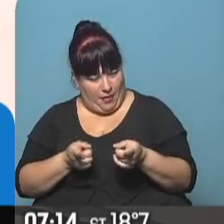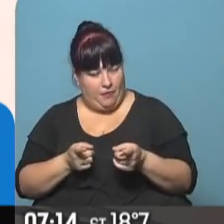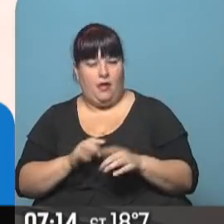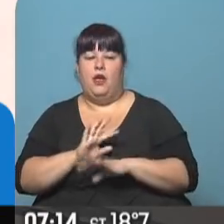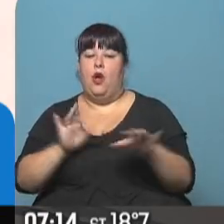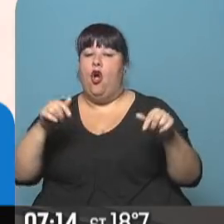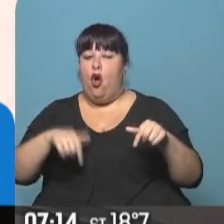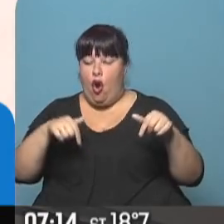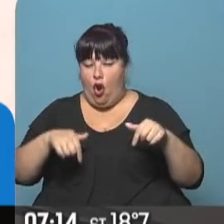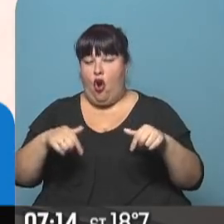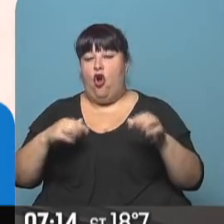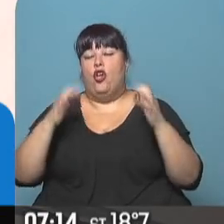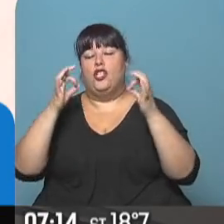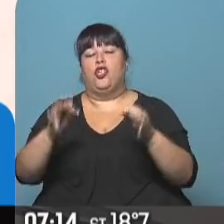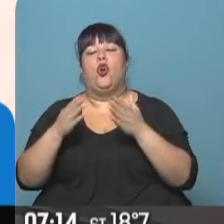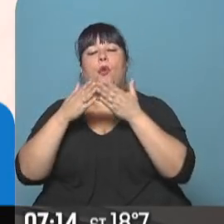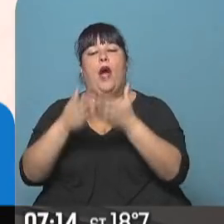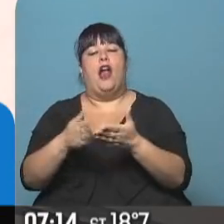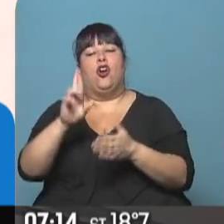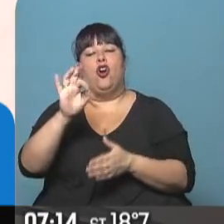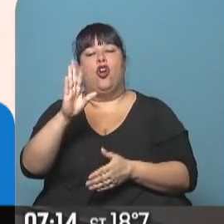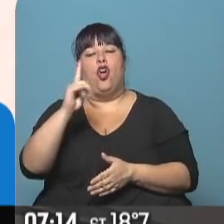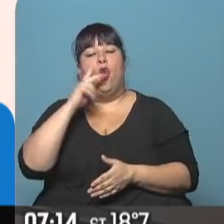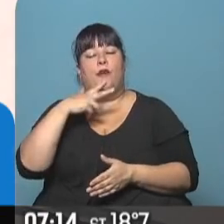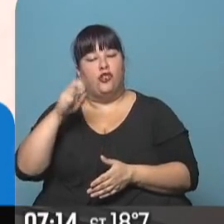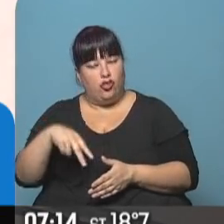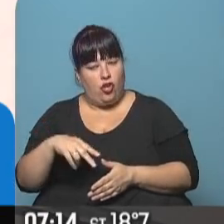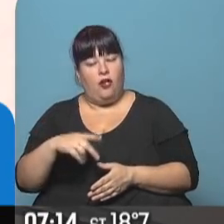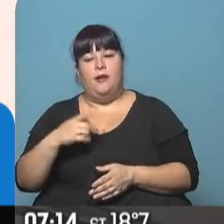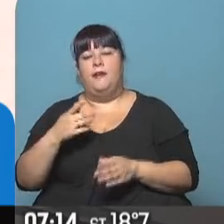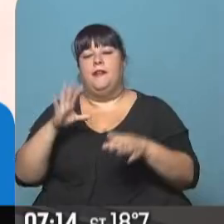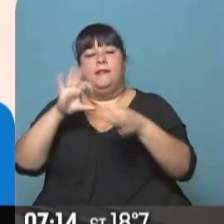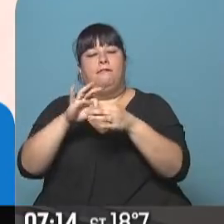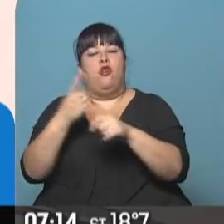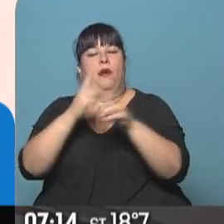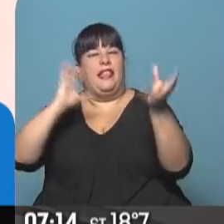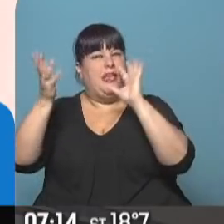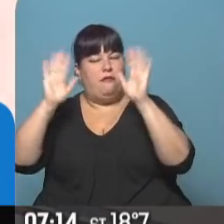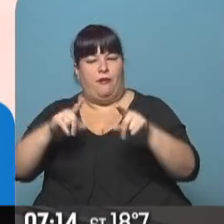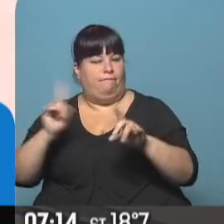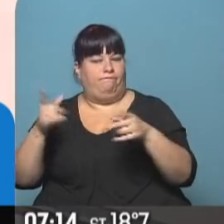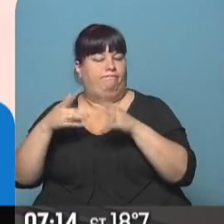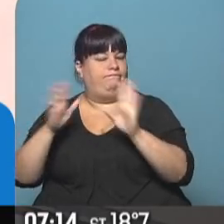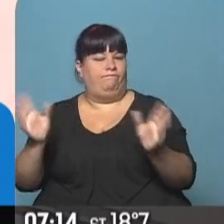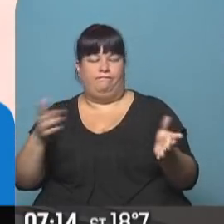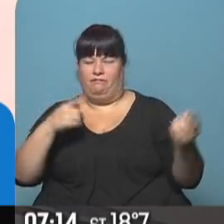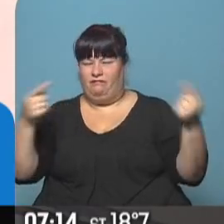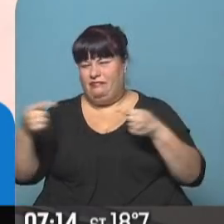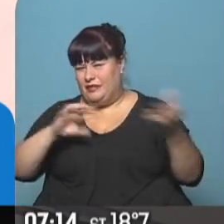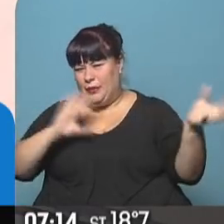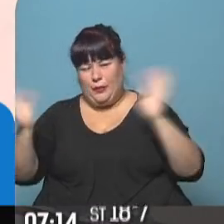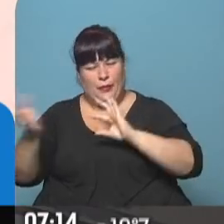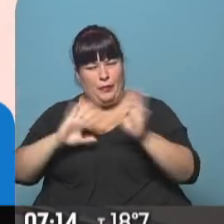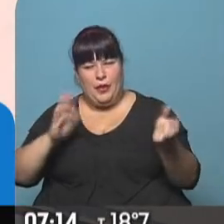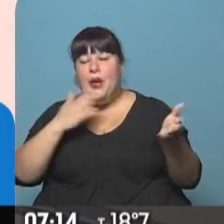Asimismo, hoy arribó la corbeta Robinson, quien no pudo amarrar por las malas condiciones meteorológicas, realmente son muy adversas,